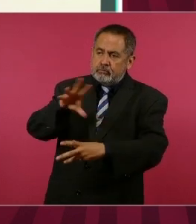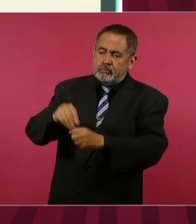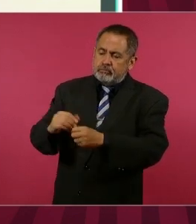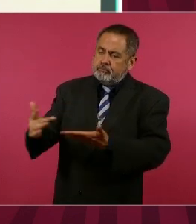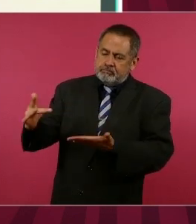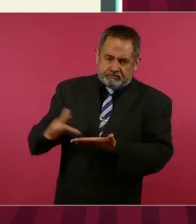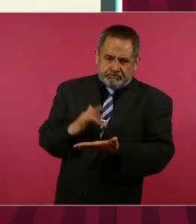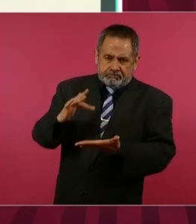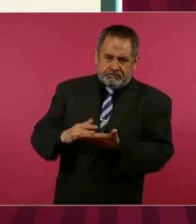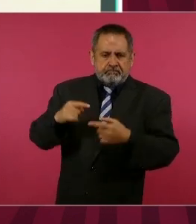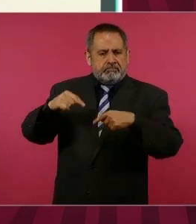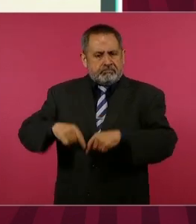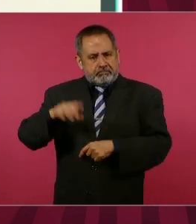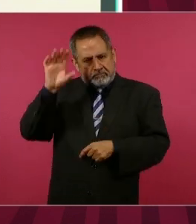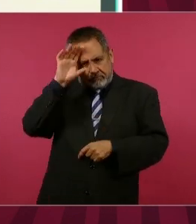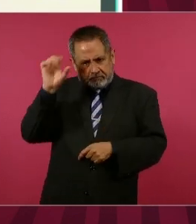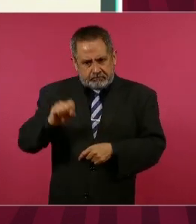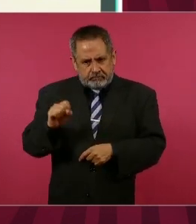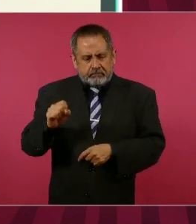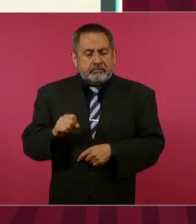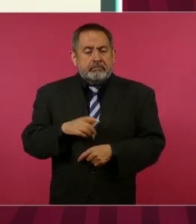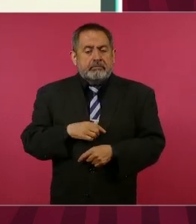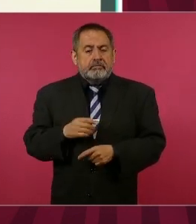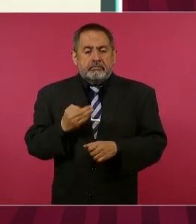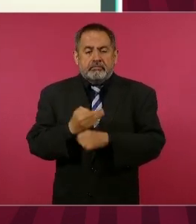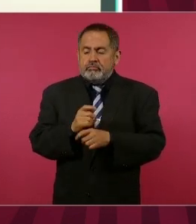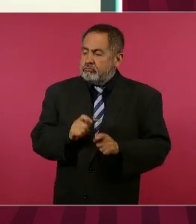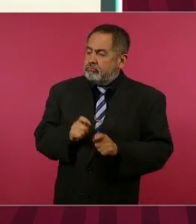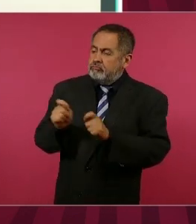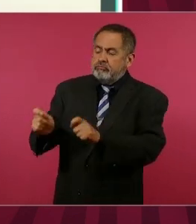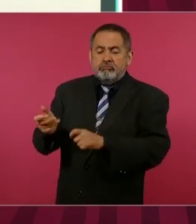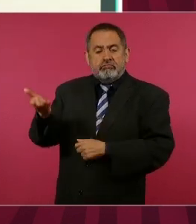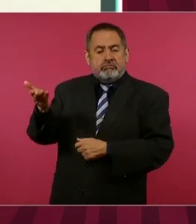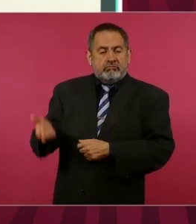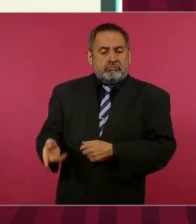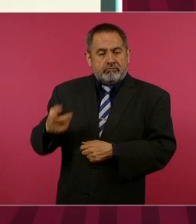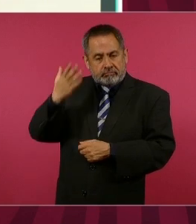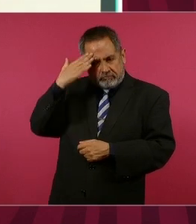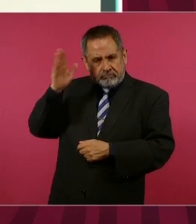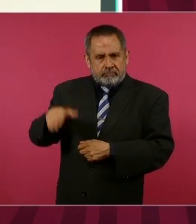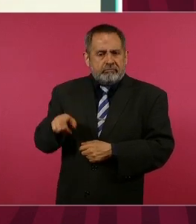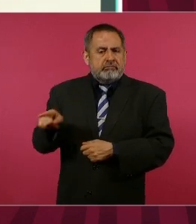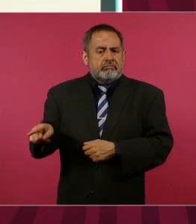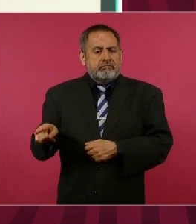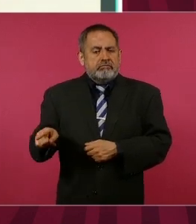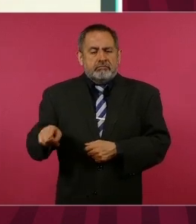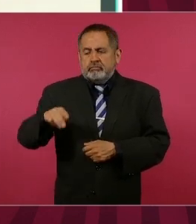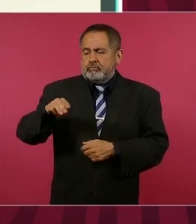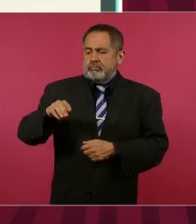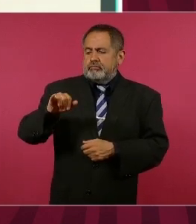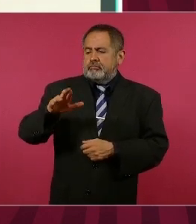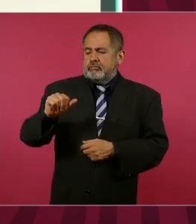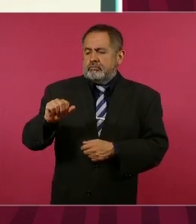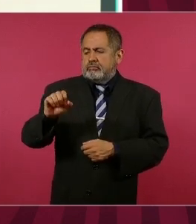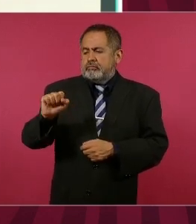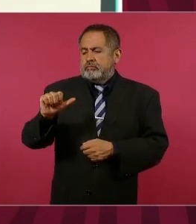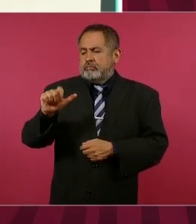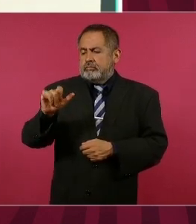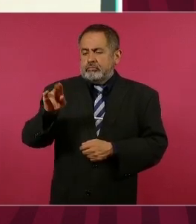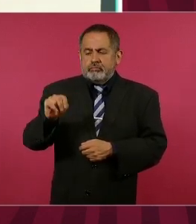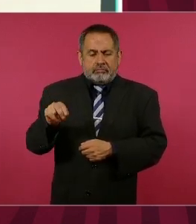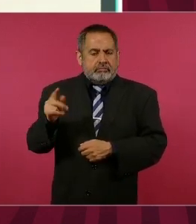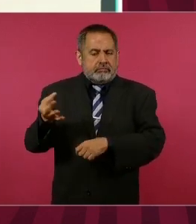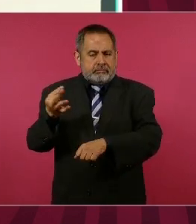brindado aquí en Morelos y le vamos a entregar hoy a la señora Miriana Rincón Salinas,